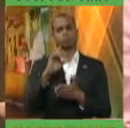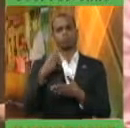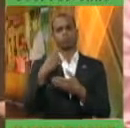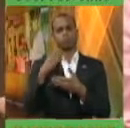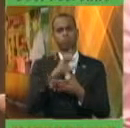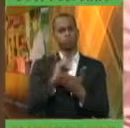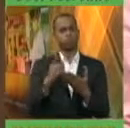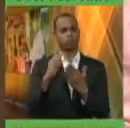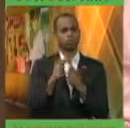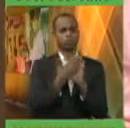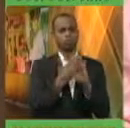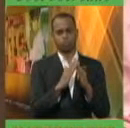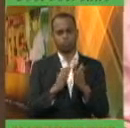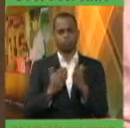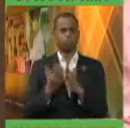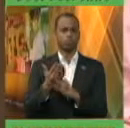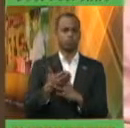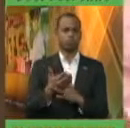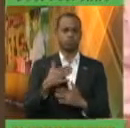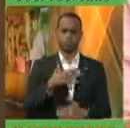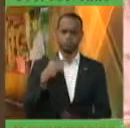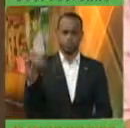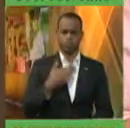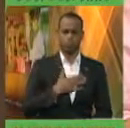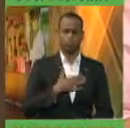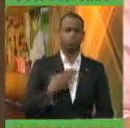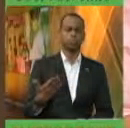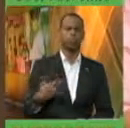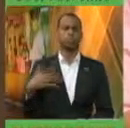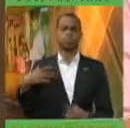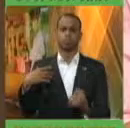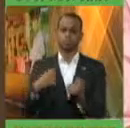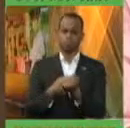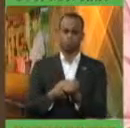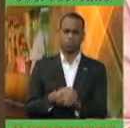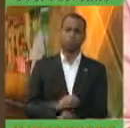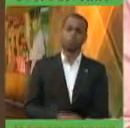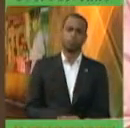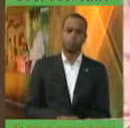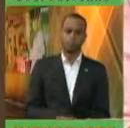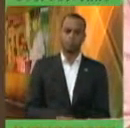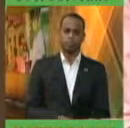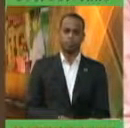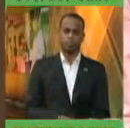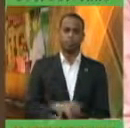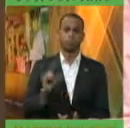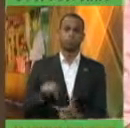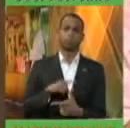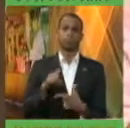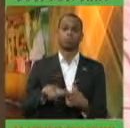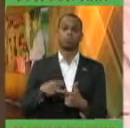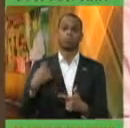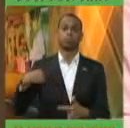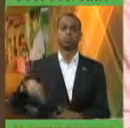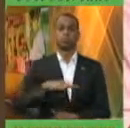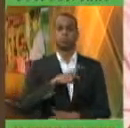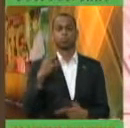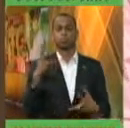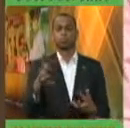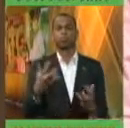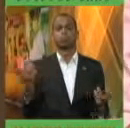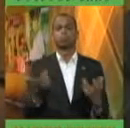accesible y estamos la disposición de contribuir en este aspecto entonces lo que queremos la disposición